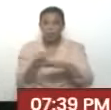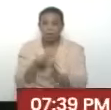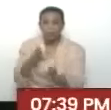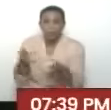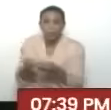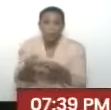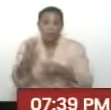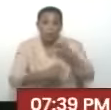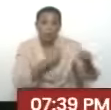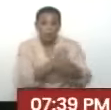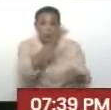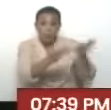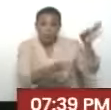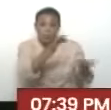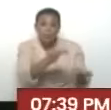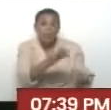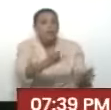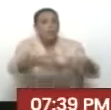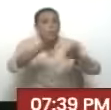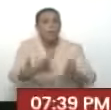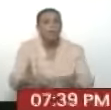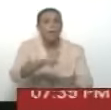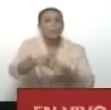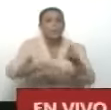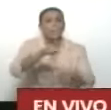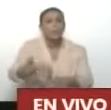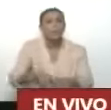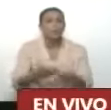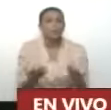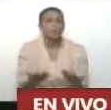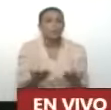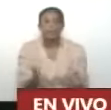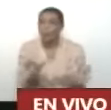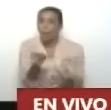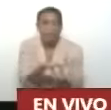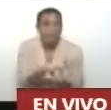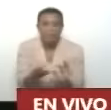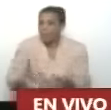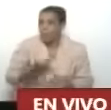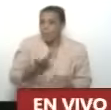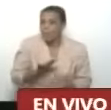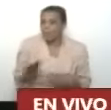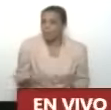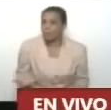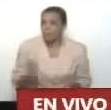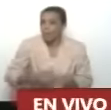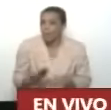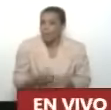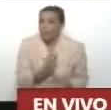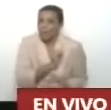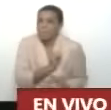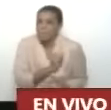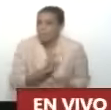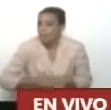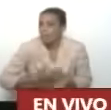Corte Internacional de Justicia a pedir que se suspendieran, si no era vinculante y no era importante? ¿Ah?